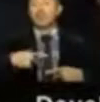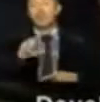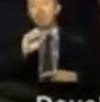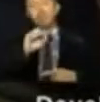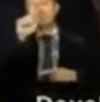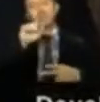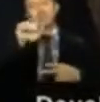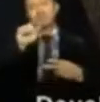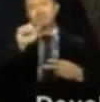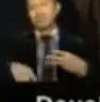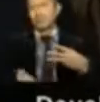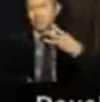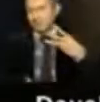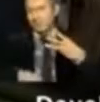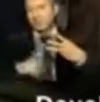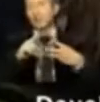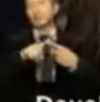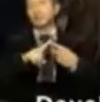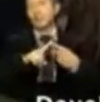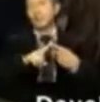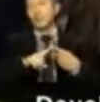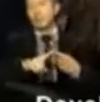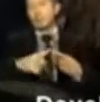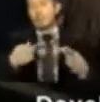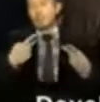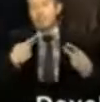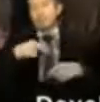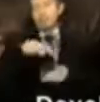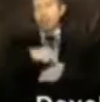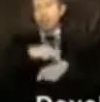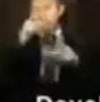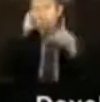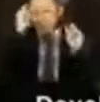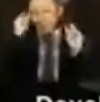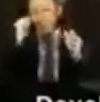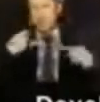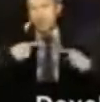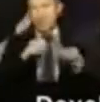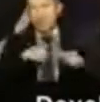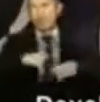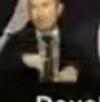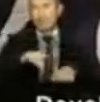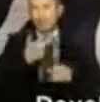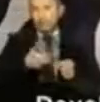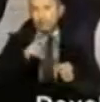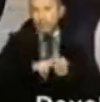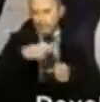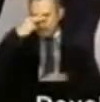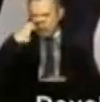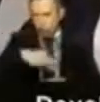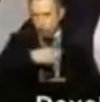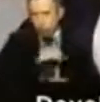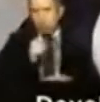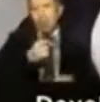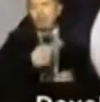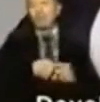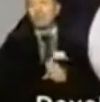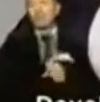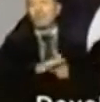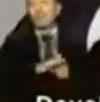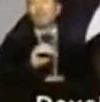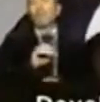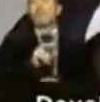curioso porque vimos que ocurrió todo lo contrario, porque el neoliberalismo es curioso porque básicamente